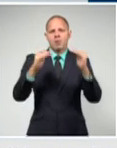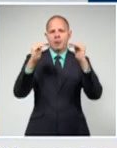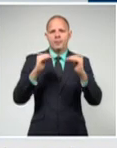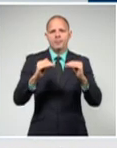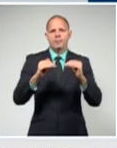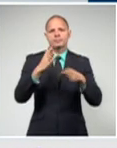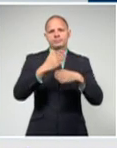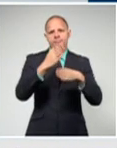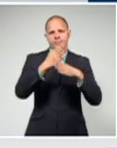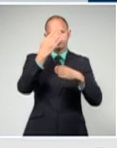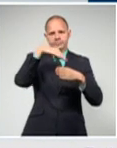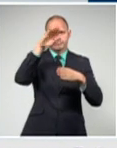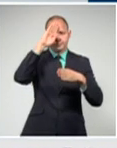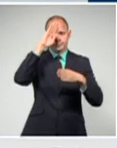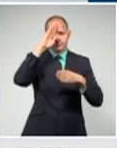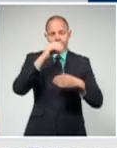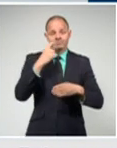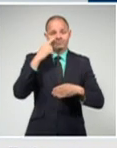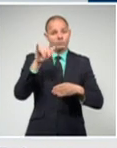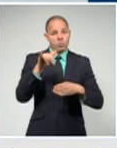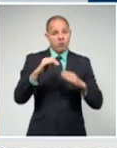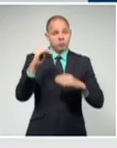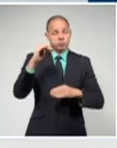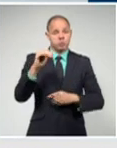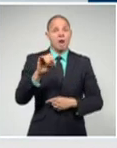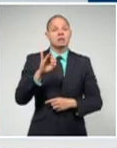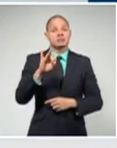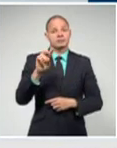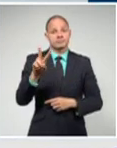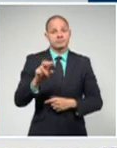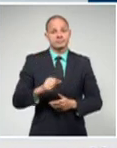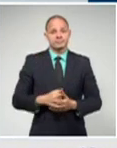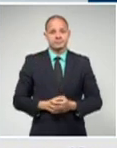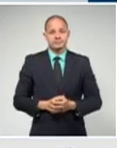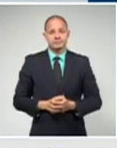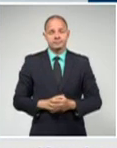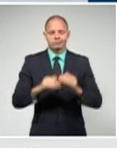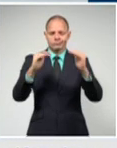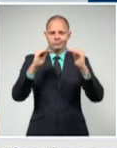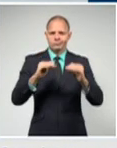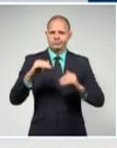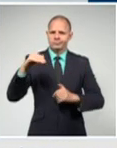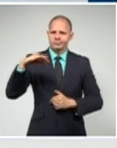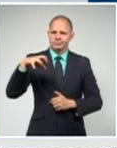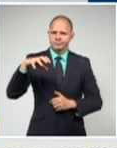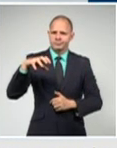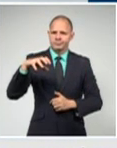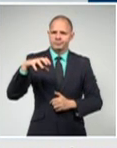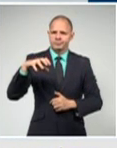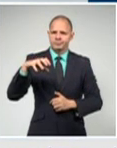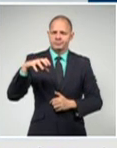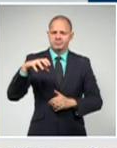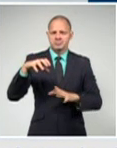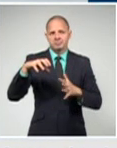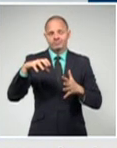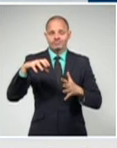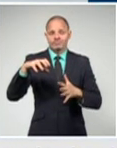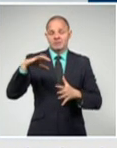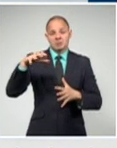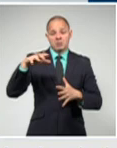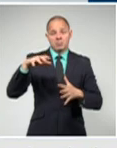Cuba, número elevado, 72. Pinar, no se logra una